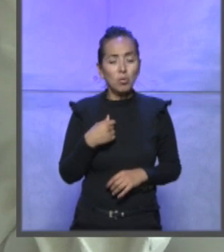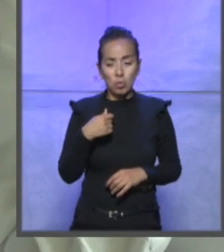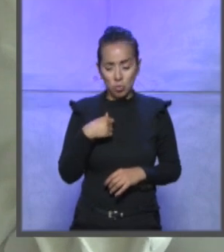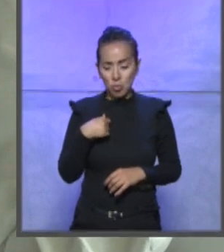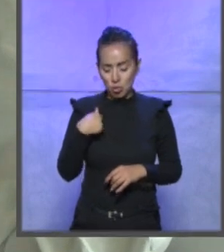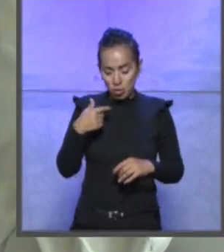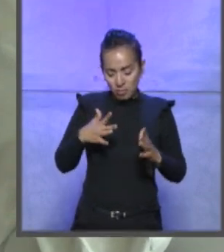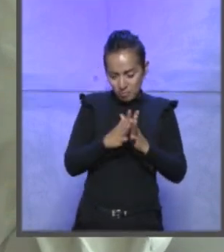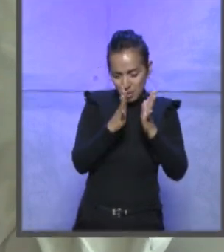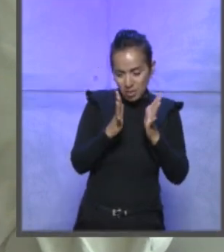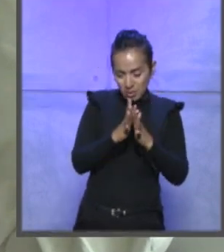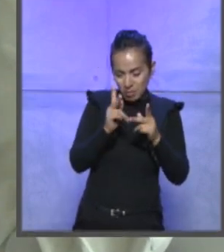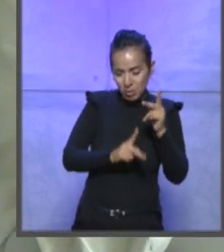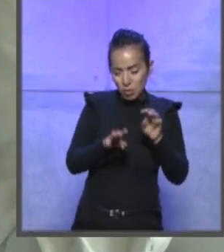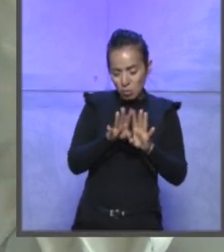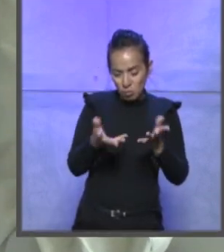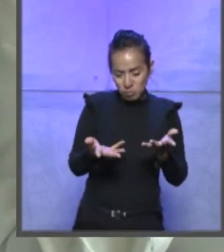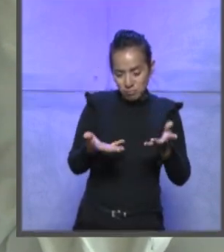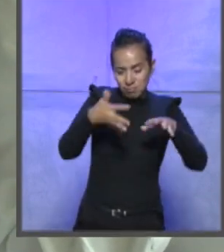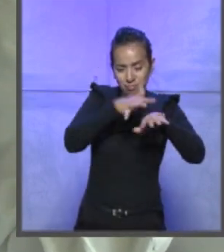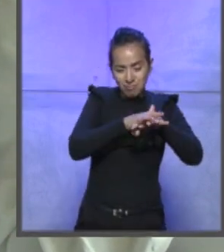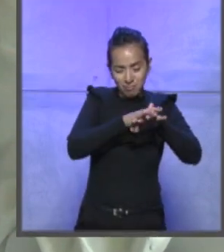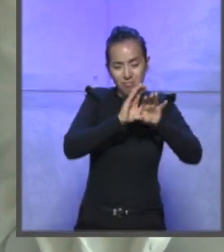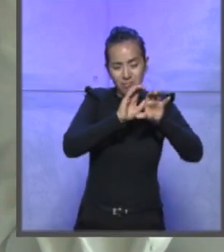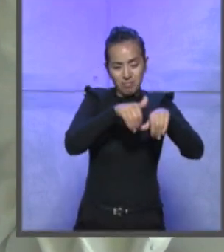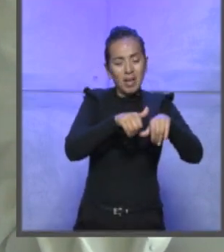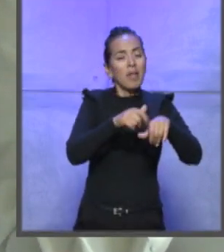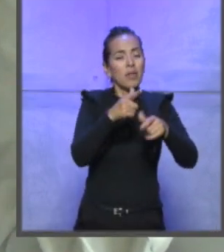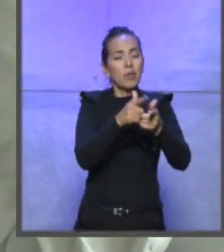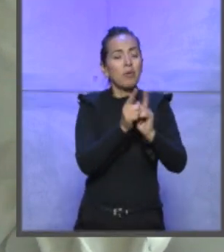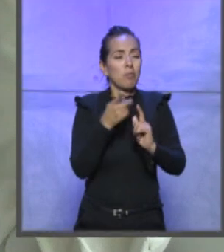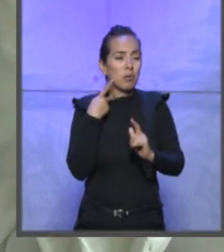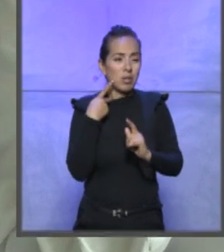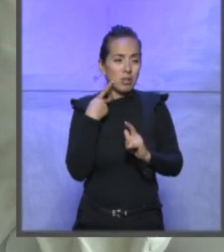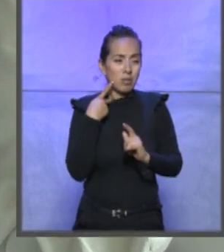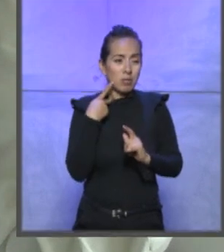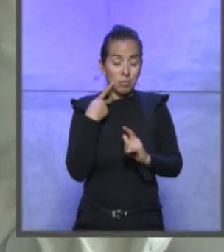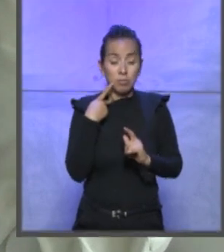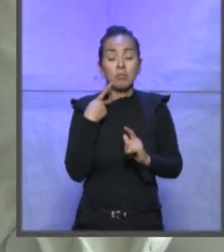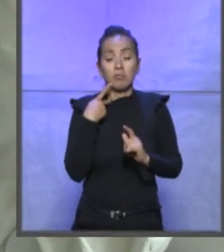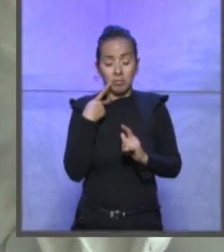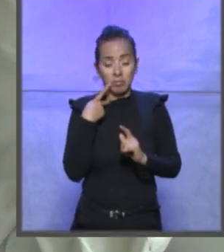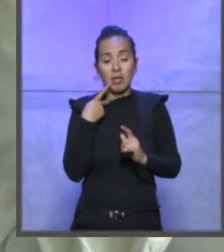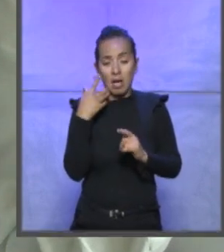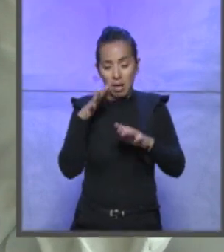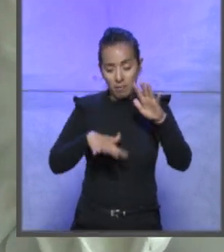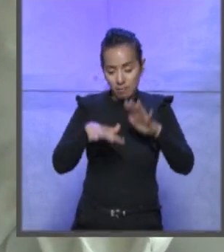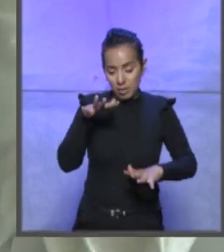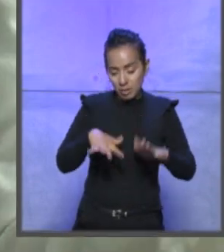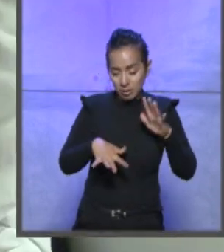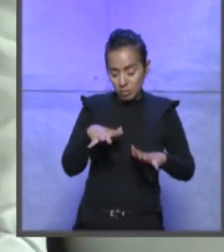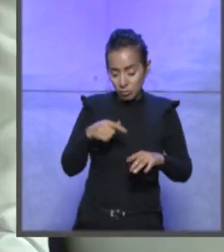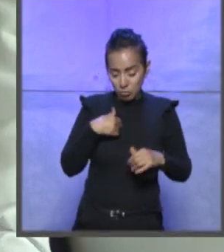una parte en la que participé como militante en partidos políticos, y cabe destacar que muchas veces a